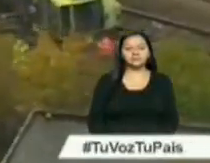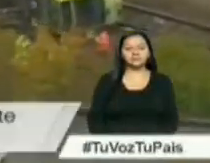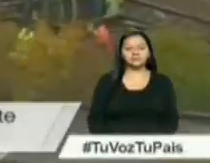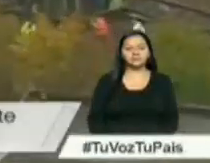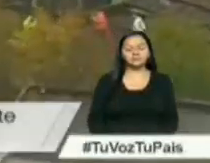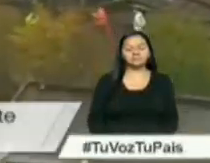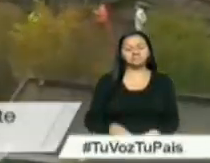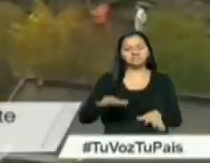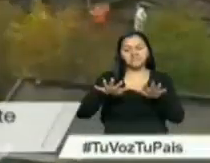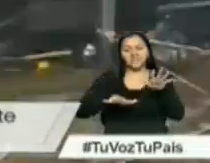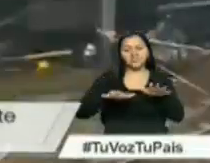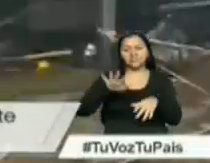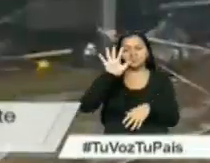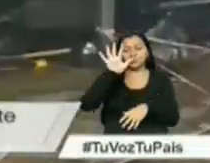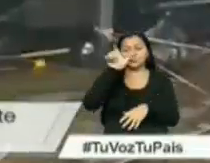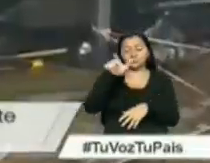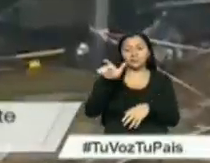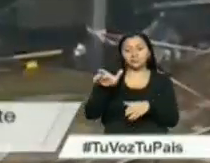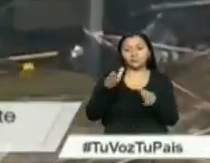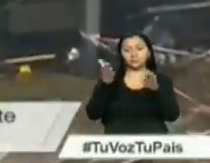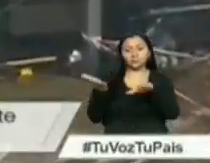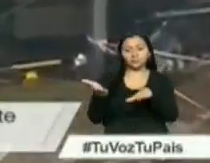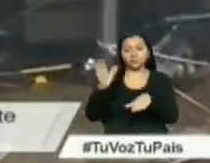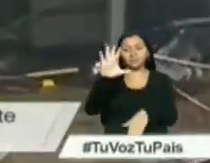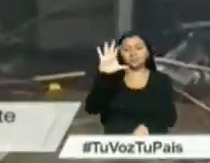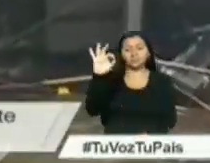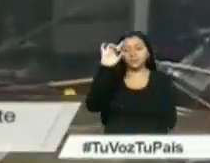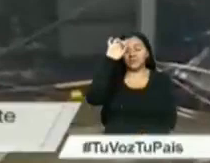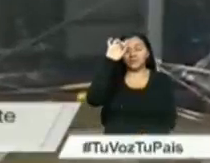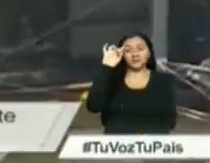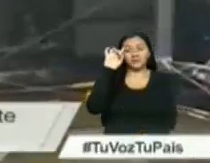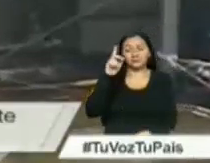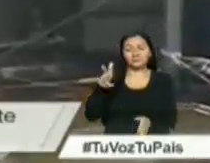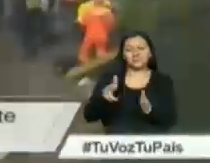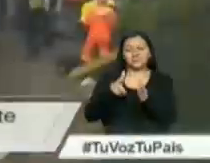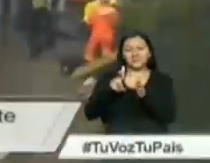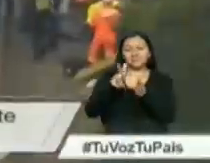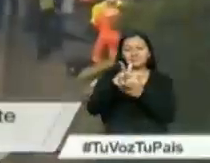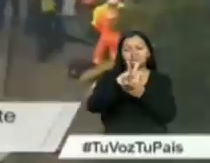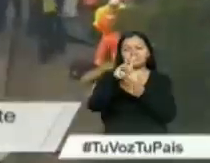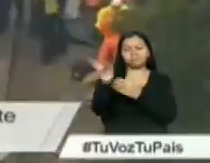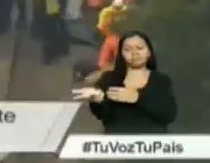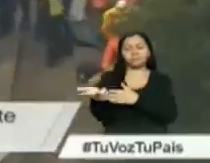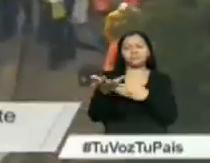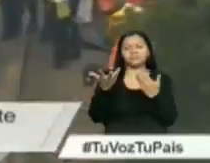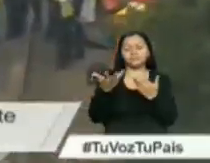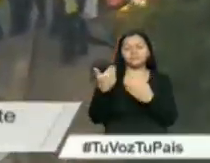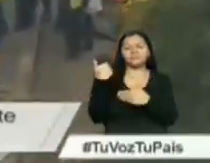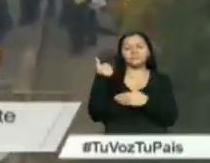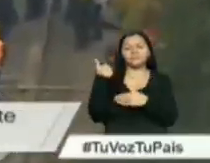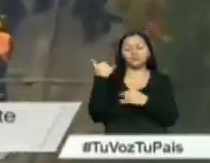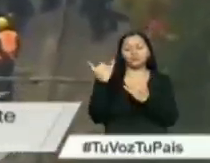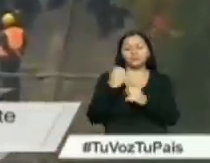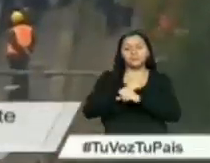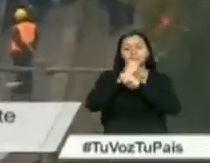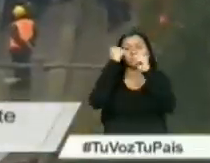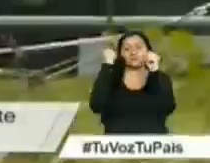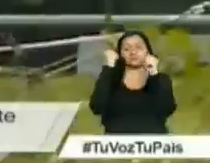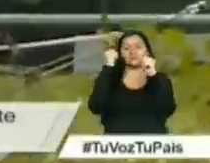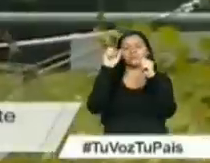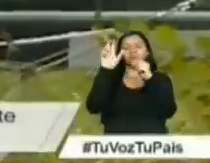Al menos 5 muertos y más de 50 heridos. Es el balance de un terrible accidente de tranvía que ha tenido lugar esta mañana en el sur de